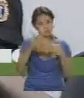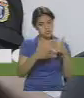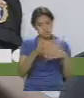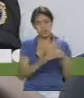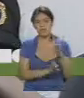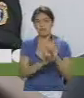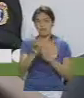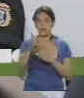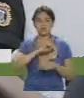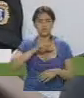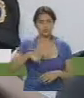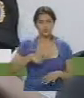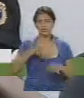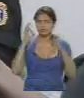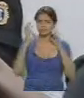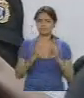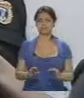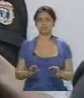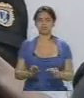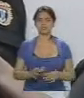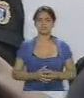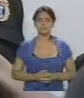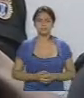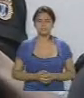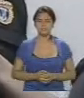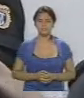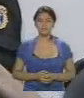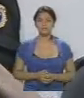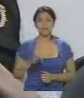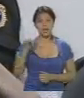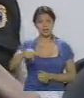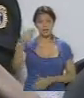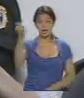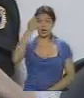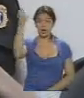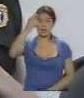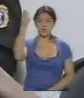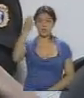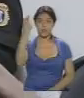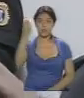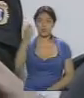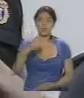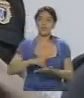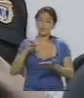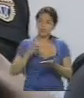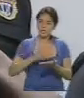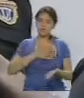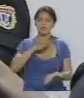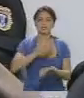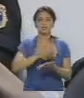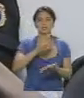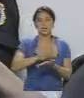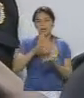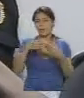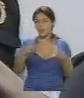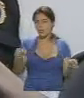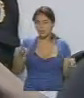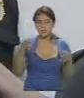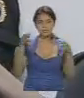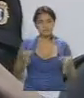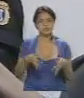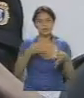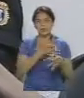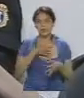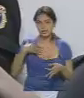y estamos seguros y optimistas de que el estado Apure le vamos a devolver la tranquilidad pública que tanto